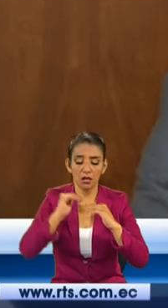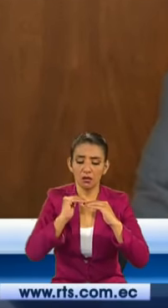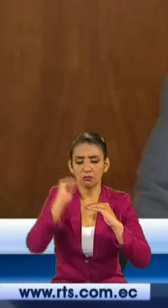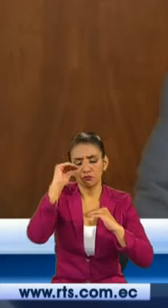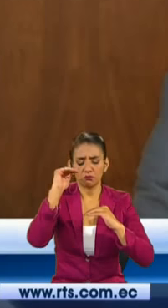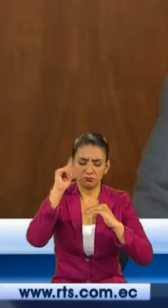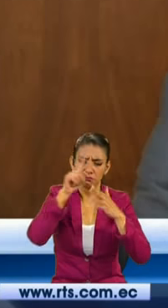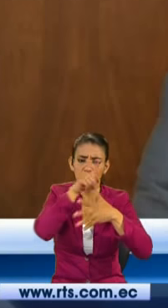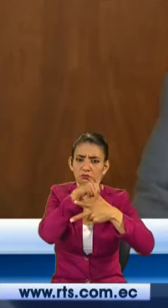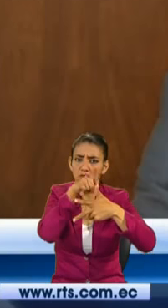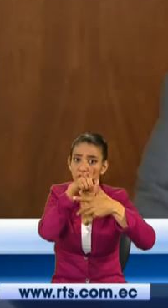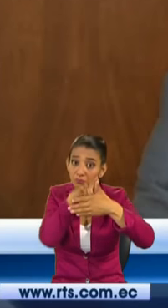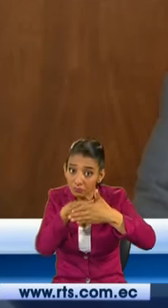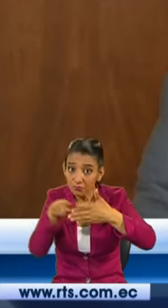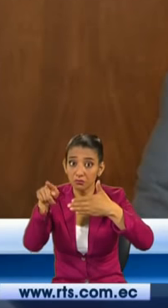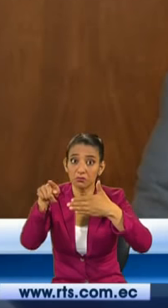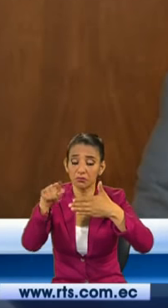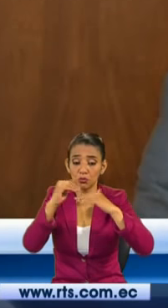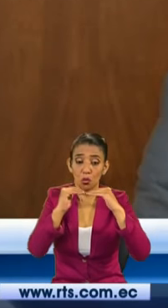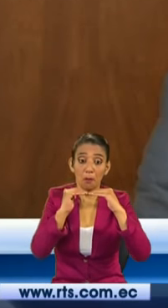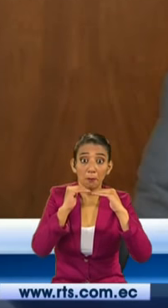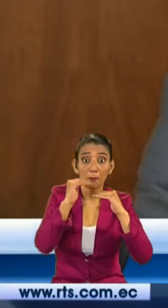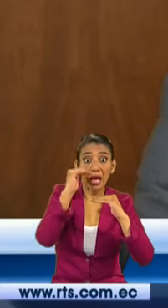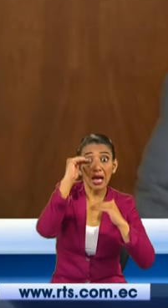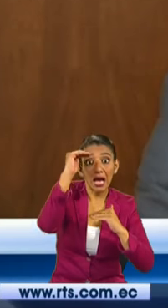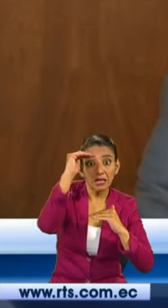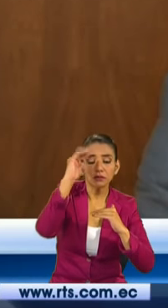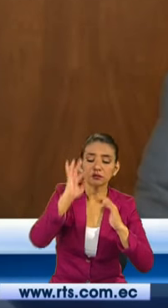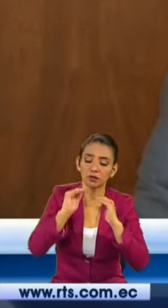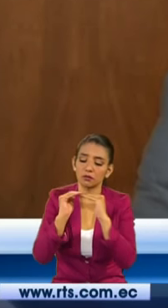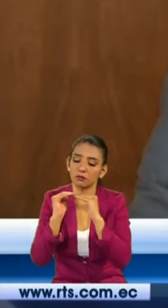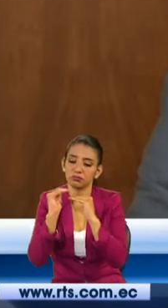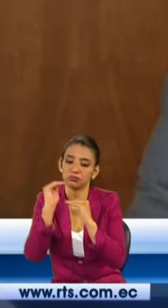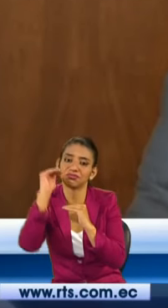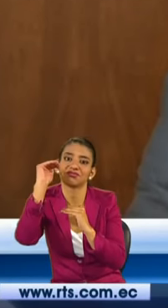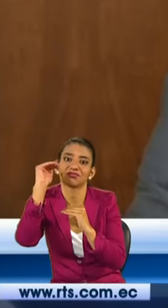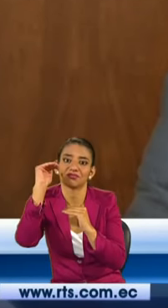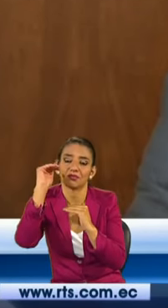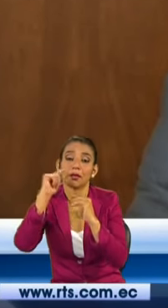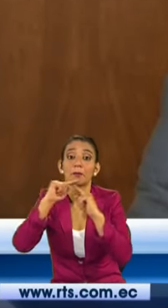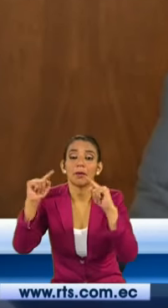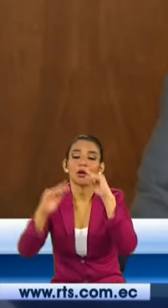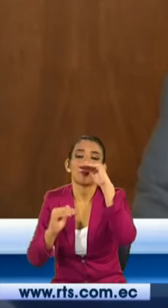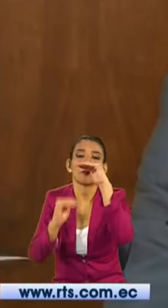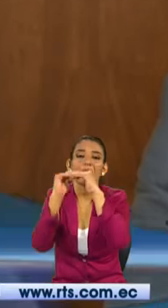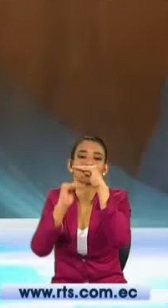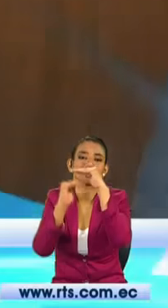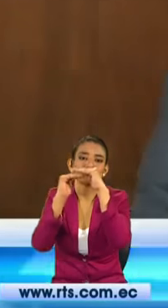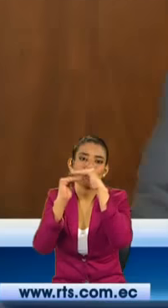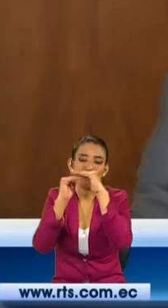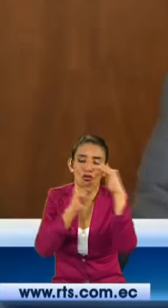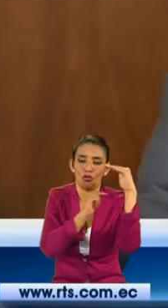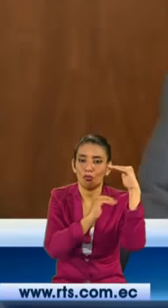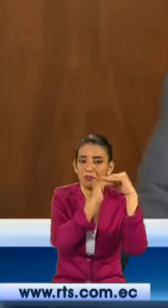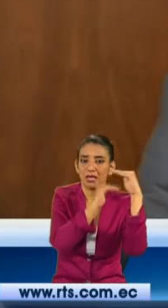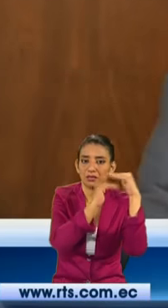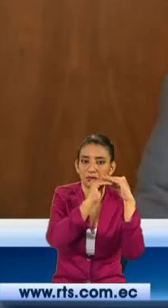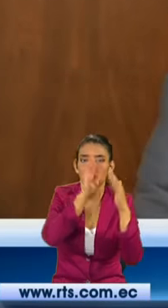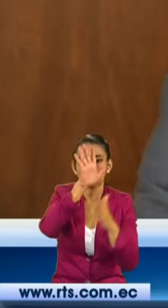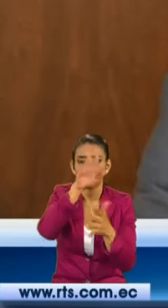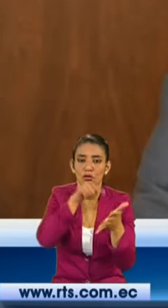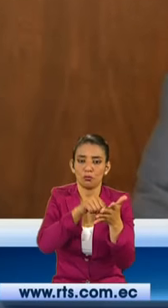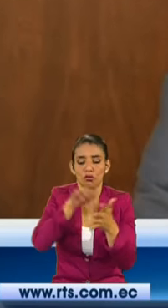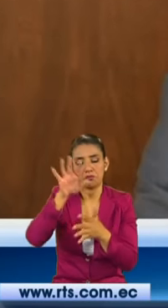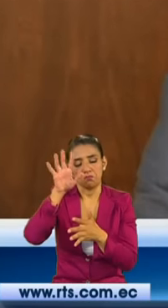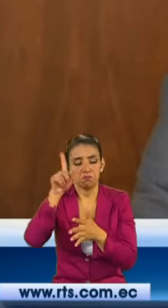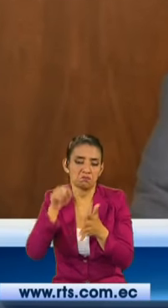obviamente los avalúos para que a medida que son más altos, la tarifa vaya subiendo sin poder pasar del máximo establecido por la ley, que es del 5 por mil en el caso